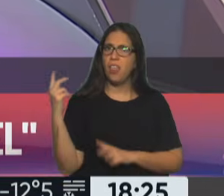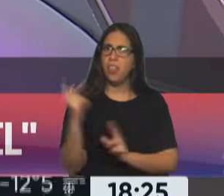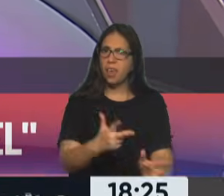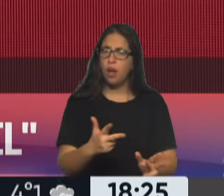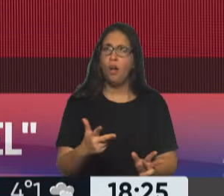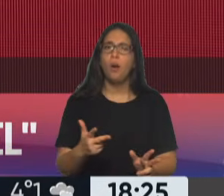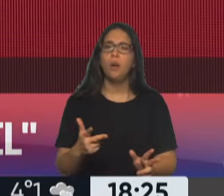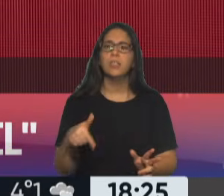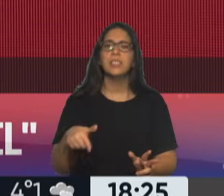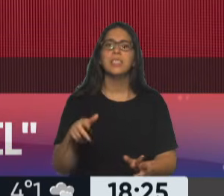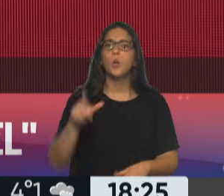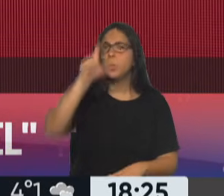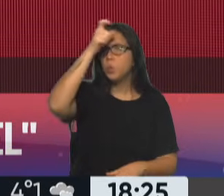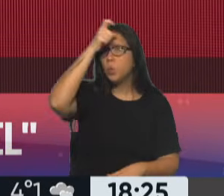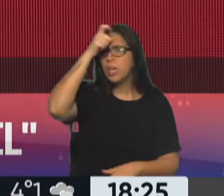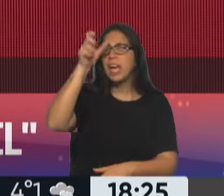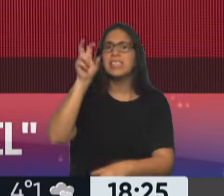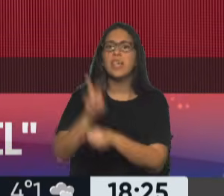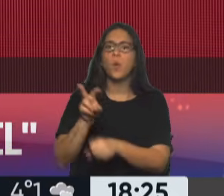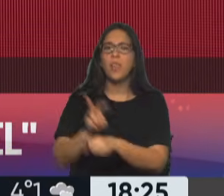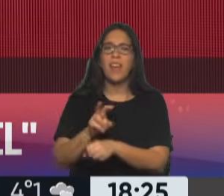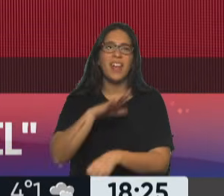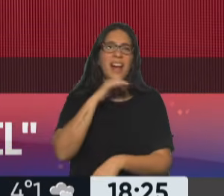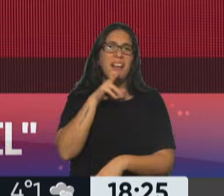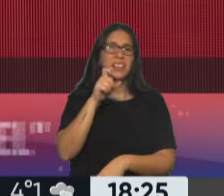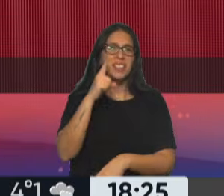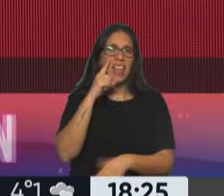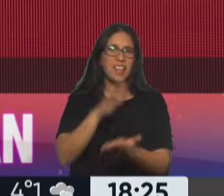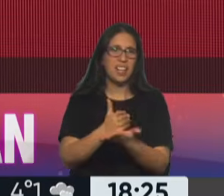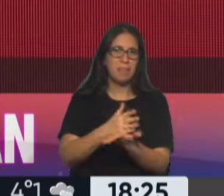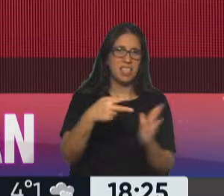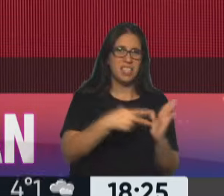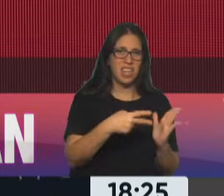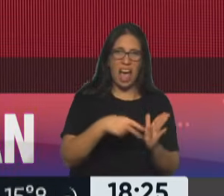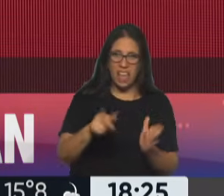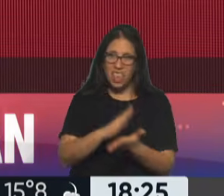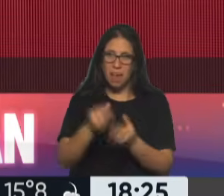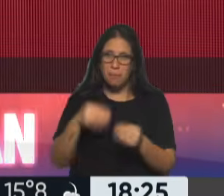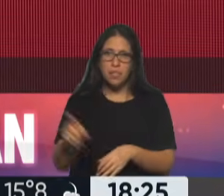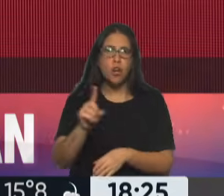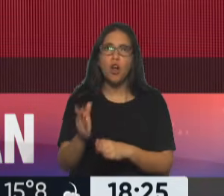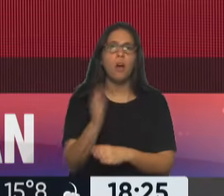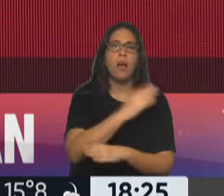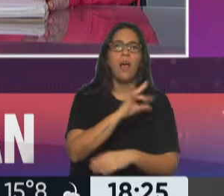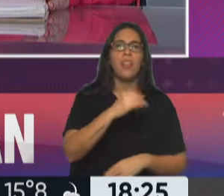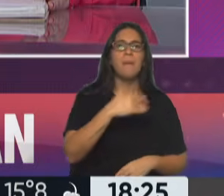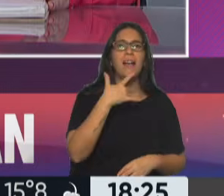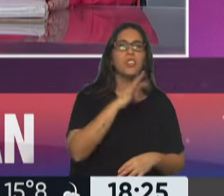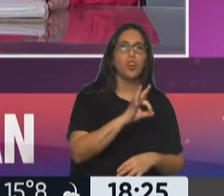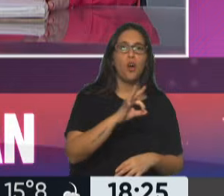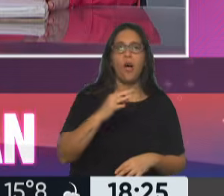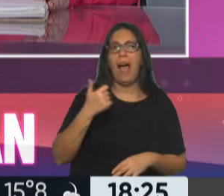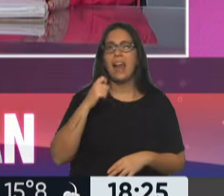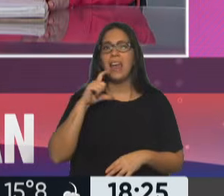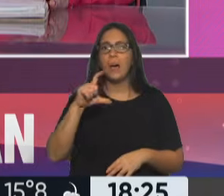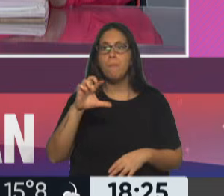que la seguridad de Turquía no empieza en Hatay, que es la provincia que limita con Siria, sino que empieza en Damasco, Alepo y Beirut.